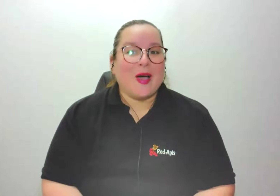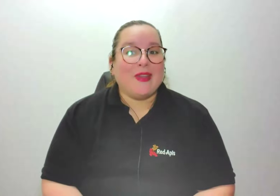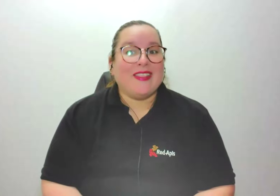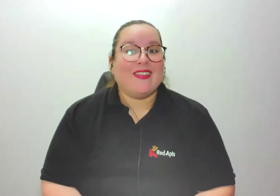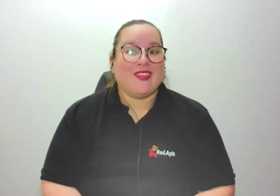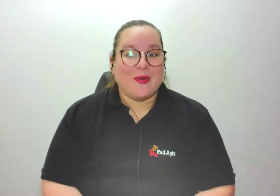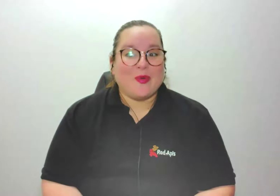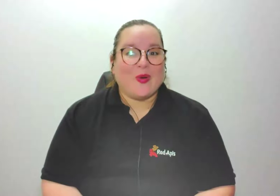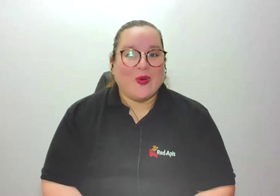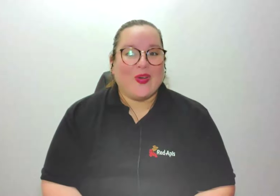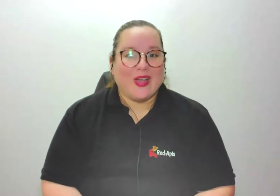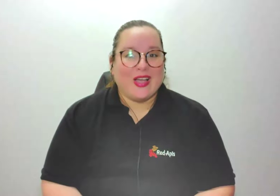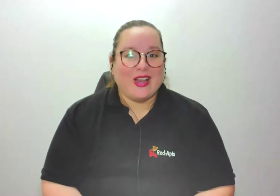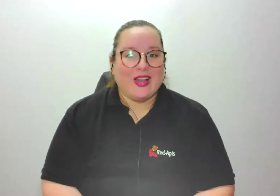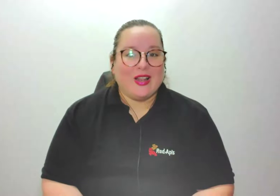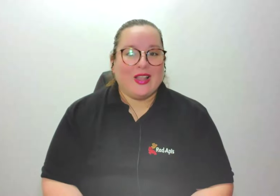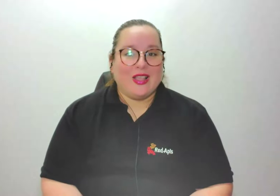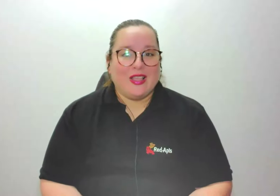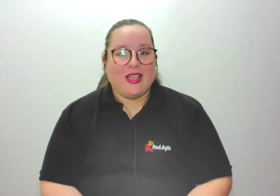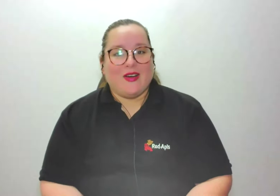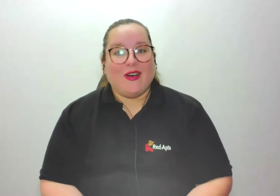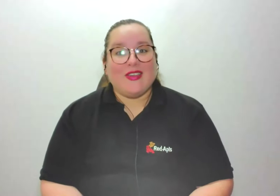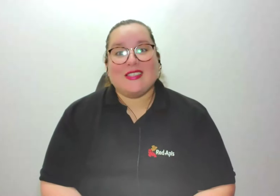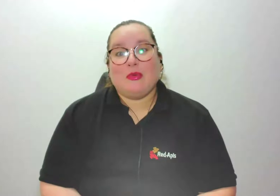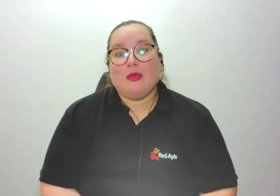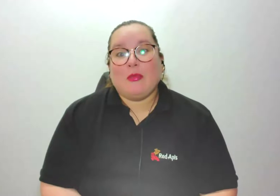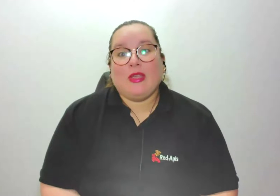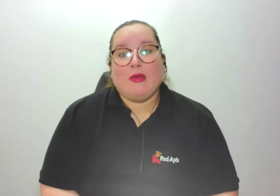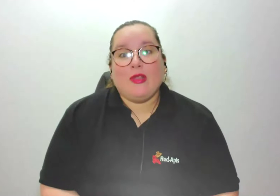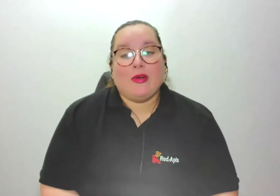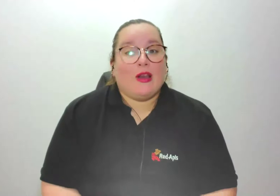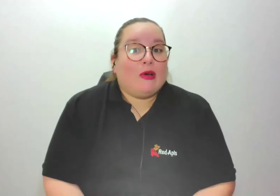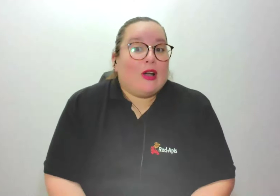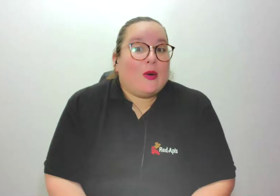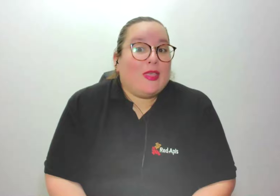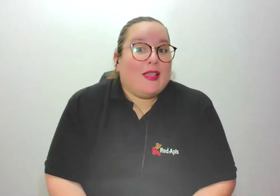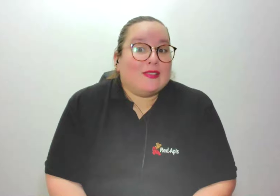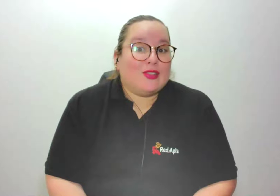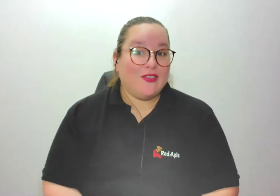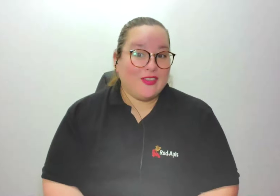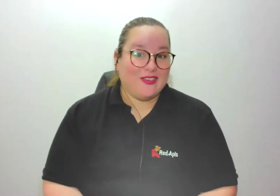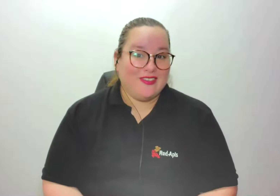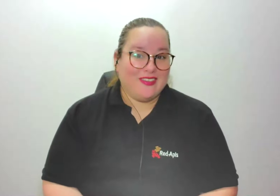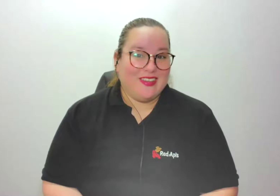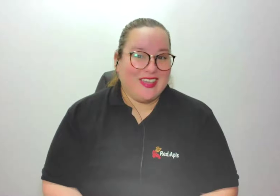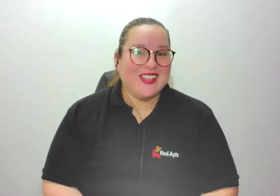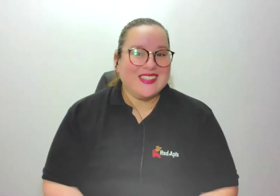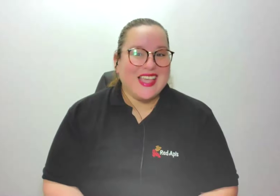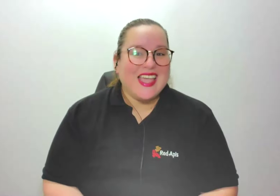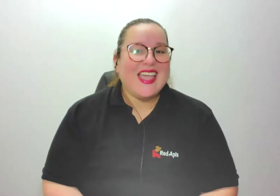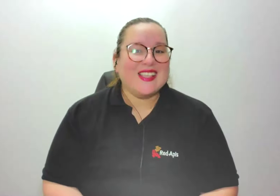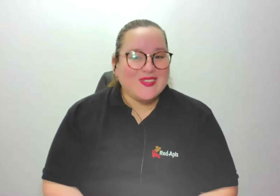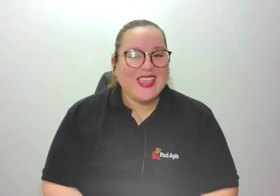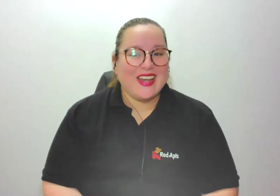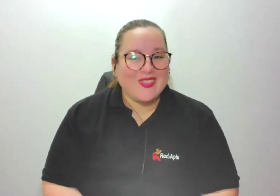Entonces vamos aprendiendo de a poco. O a veces se pregunta por qué murió, porque a lo mejor no la cuidaste, se te olvidó.